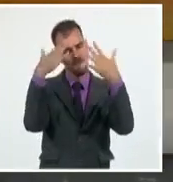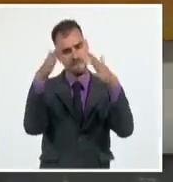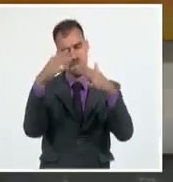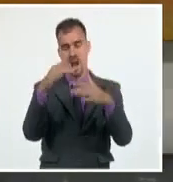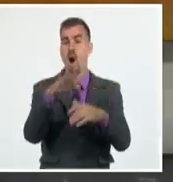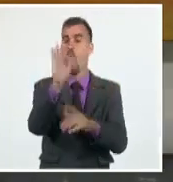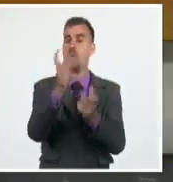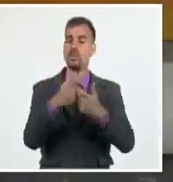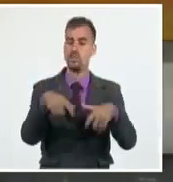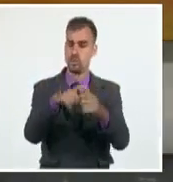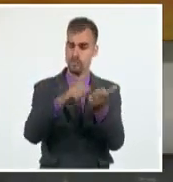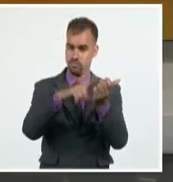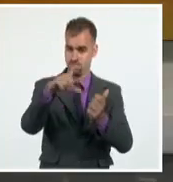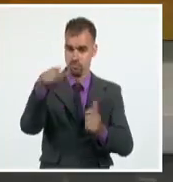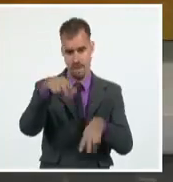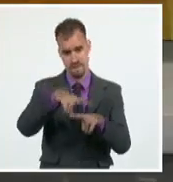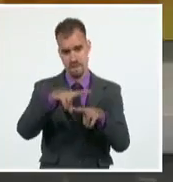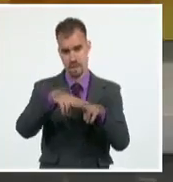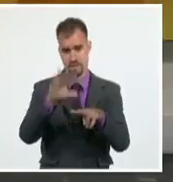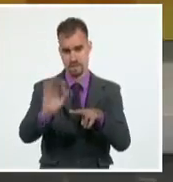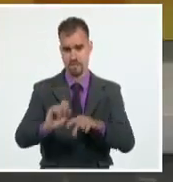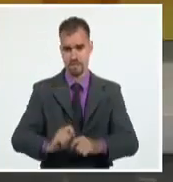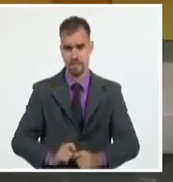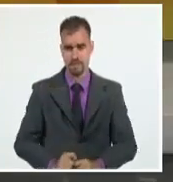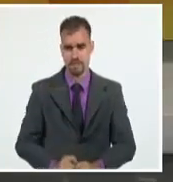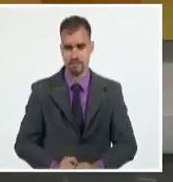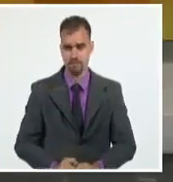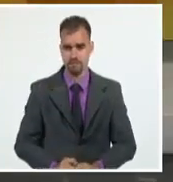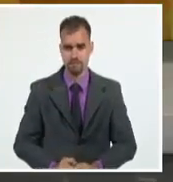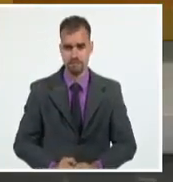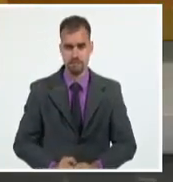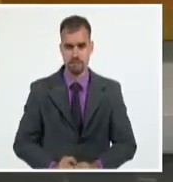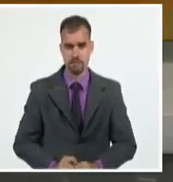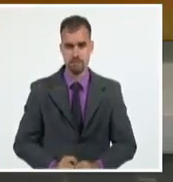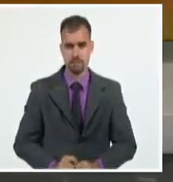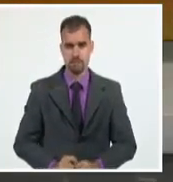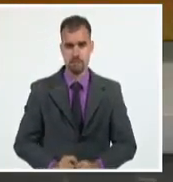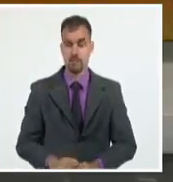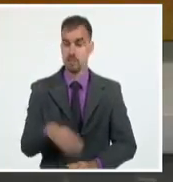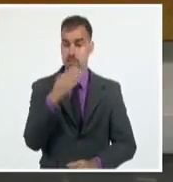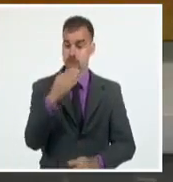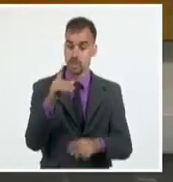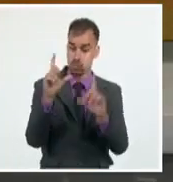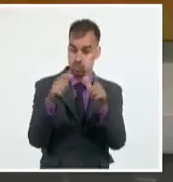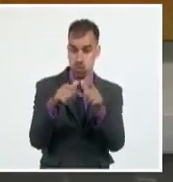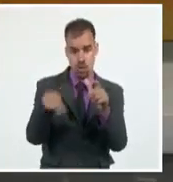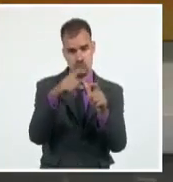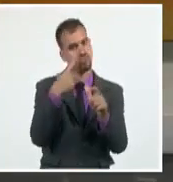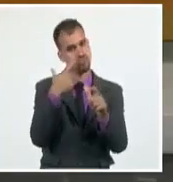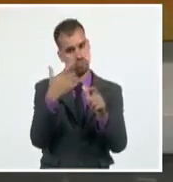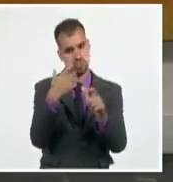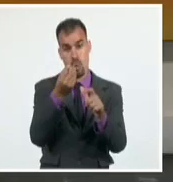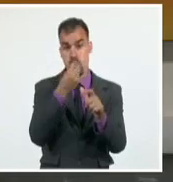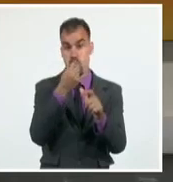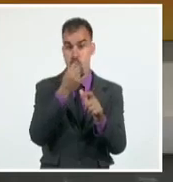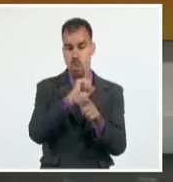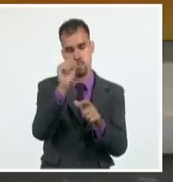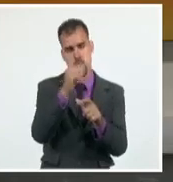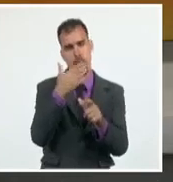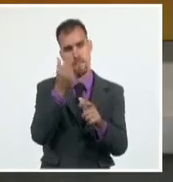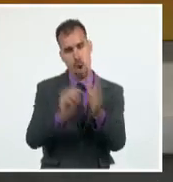octavo Congreso del Partido Comunista de Cuba. Consideran que el foro es clave para fortalecer las conquistas de nuestro país y su